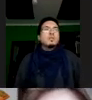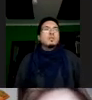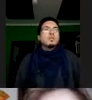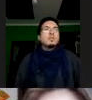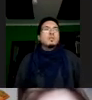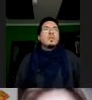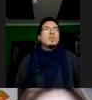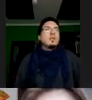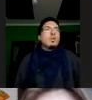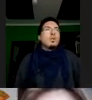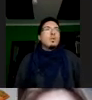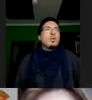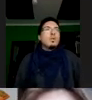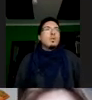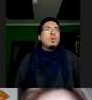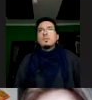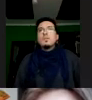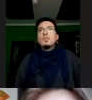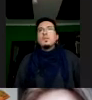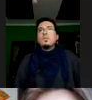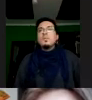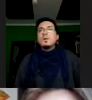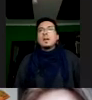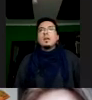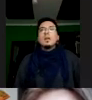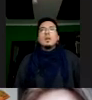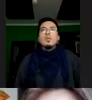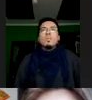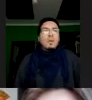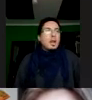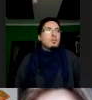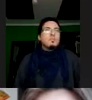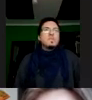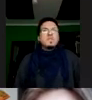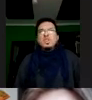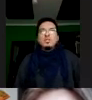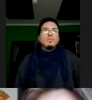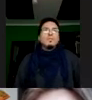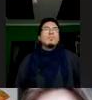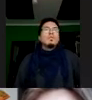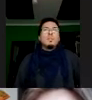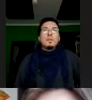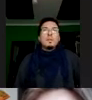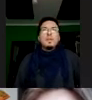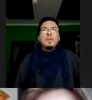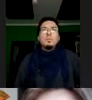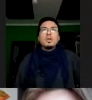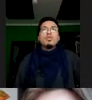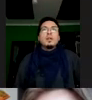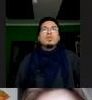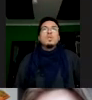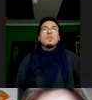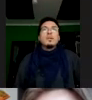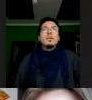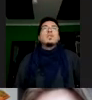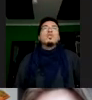repaso de este módulo y también vamos a ver si podemos dibujar un plano sencillo, pero que les permita también poder recuperar